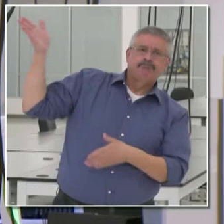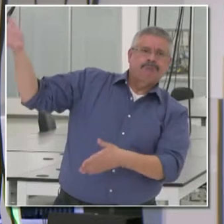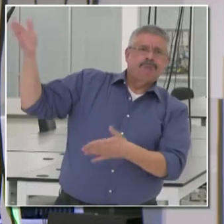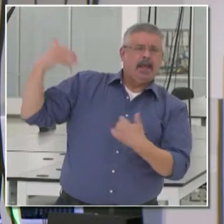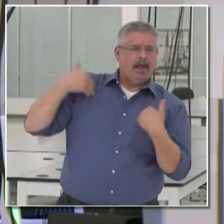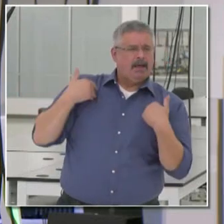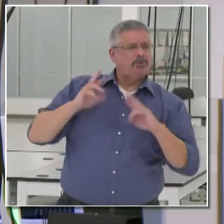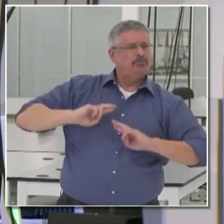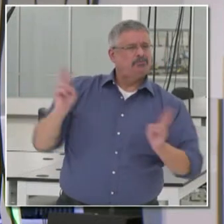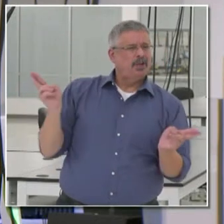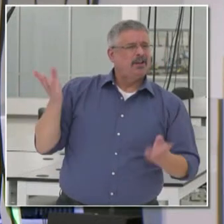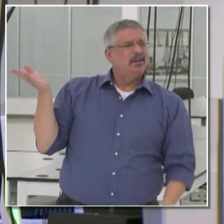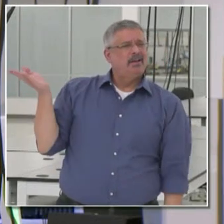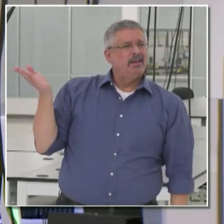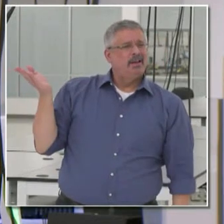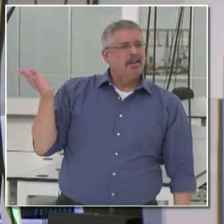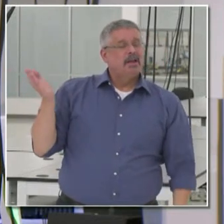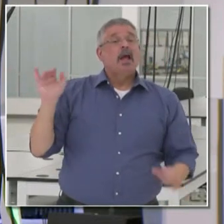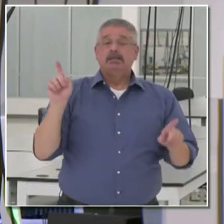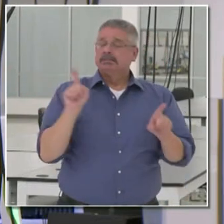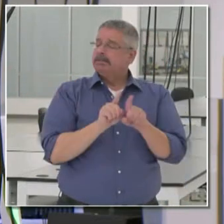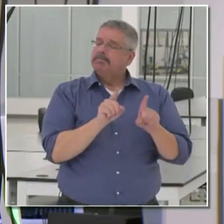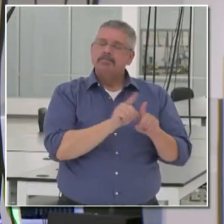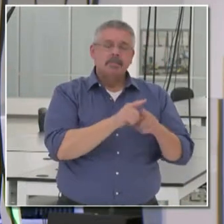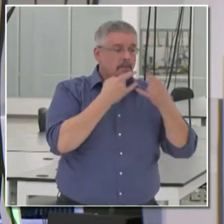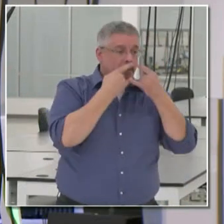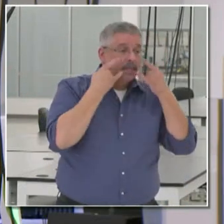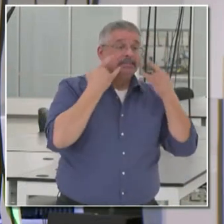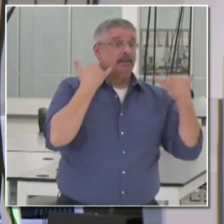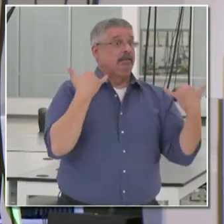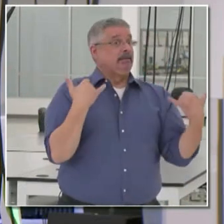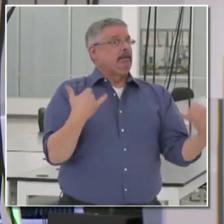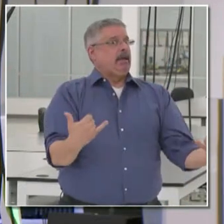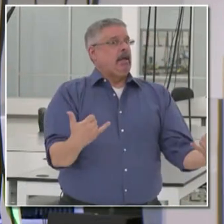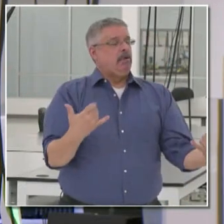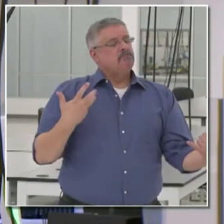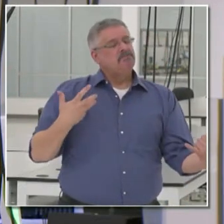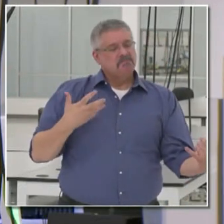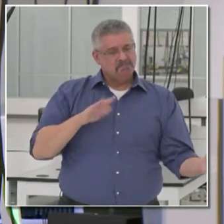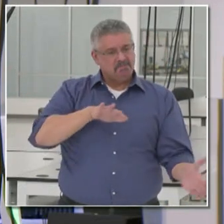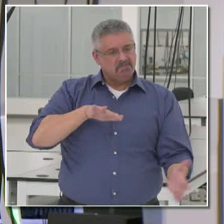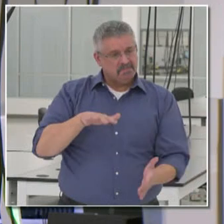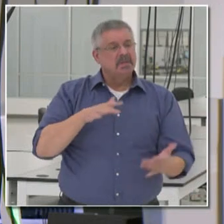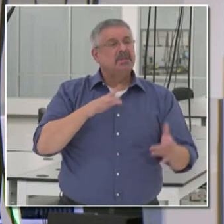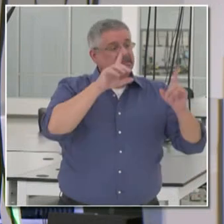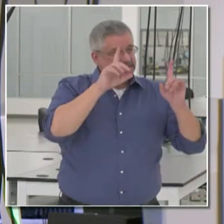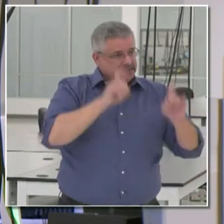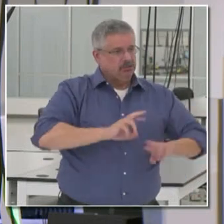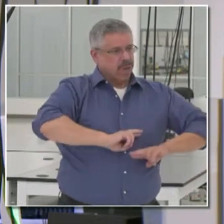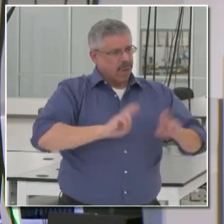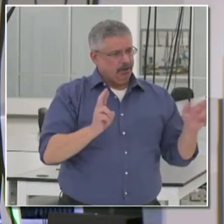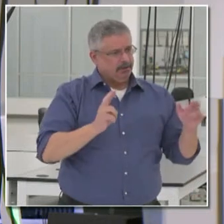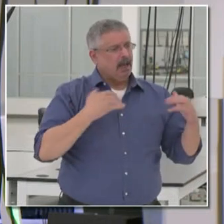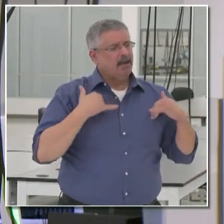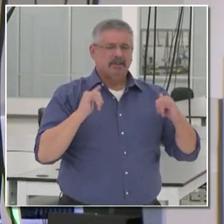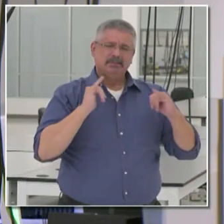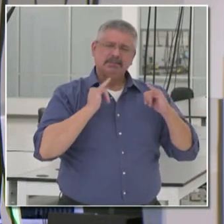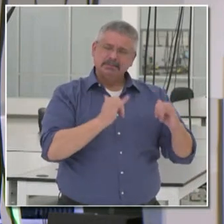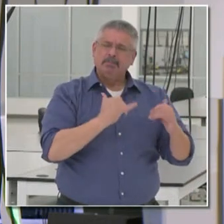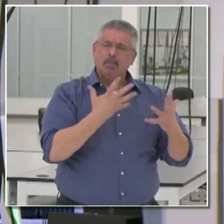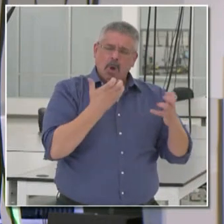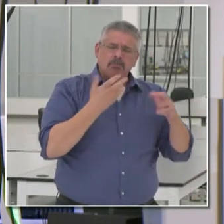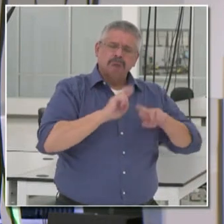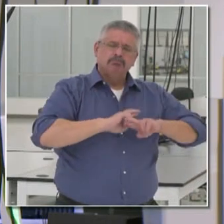de mascarillas hoy al igual como lo hicimos con las mascarillas lo estamos haciendo ahora con las pruebas de